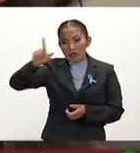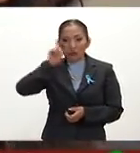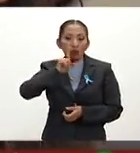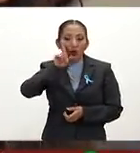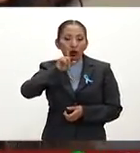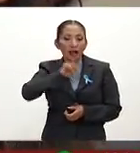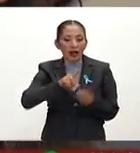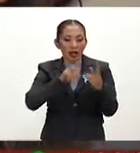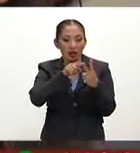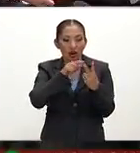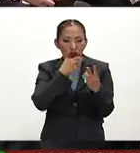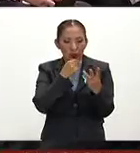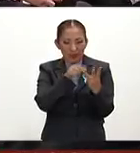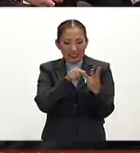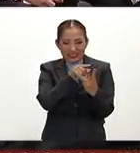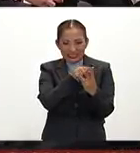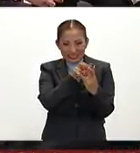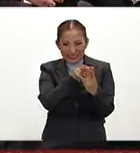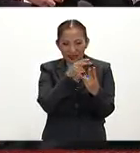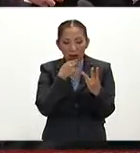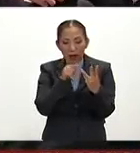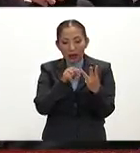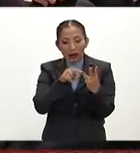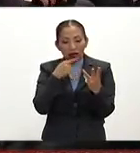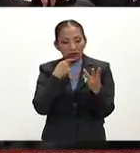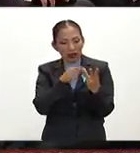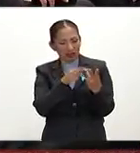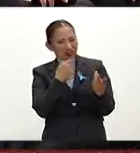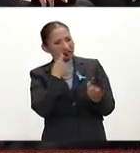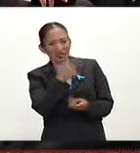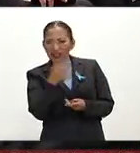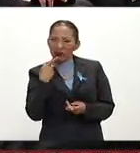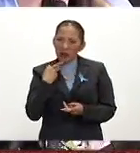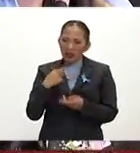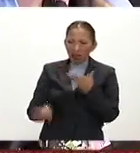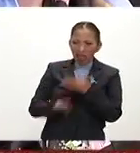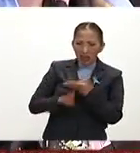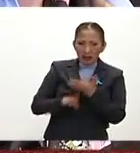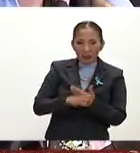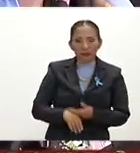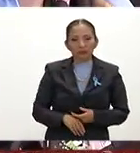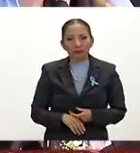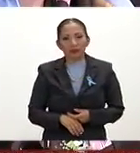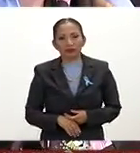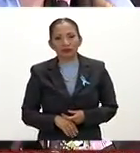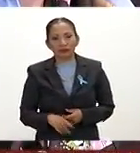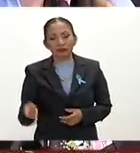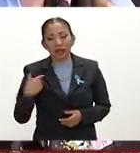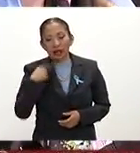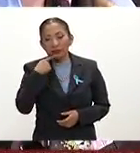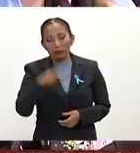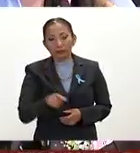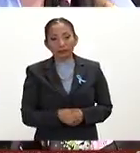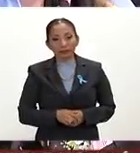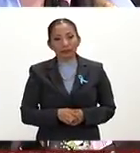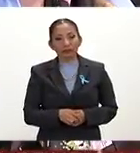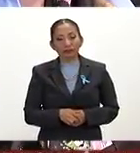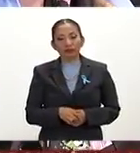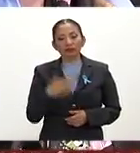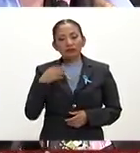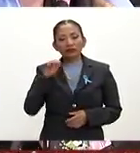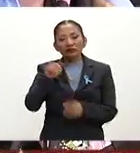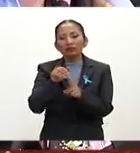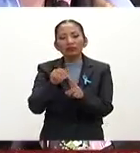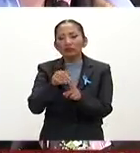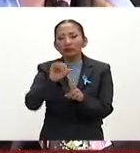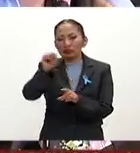y dos varones, y ella denunció la violencia política. Magistrada. Inició la sentencia, ¿sí? Sí, no,